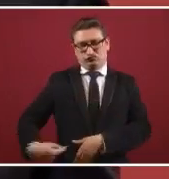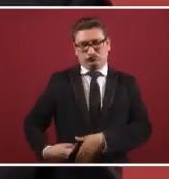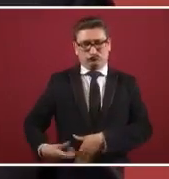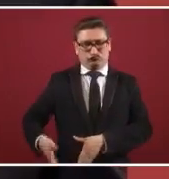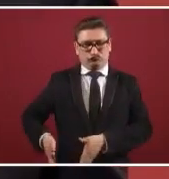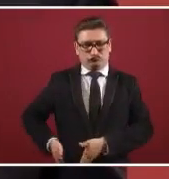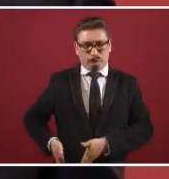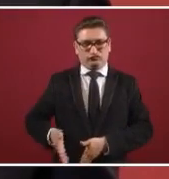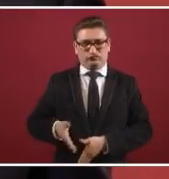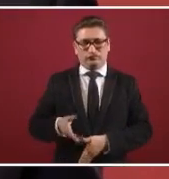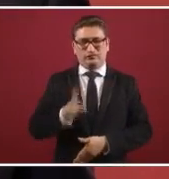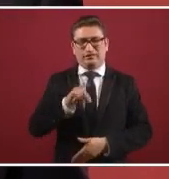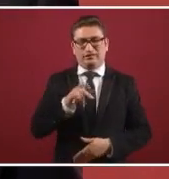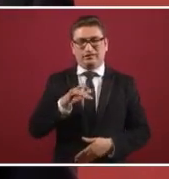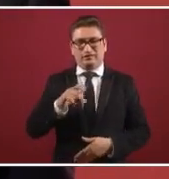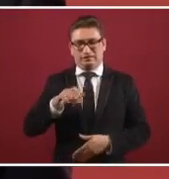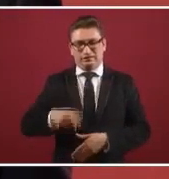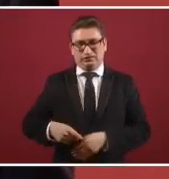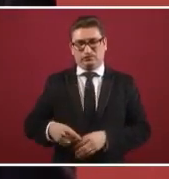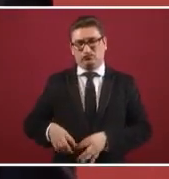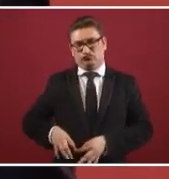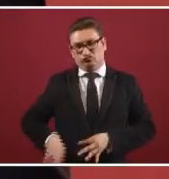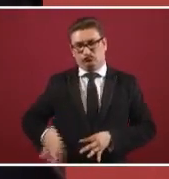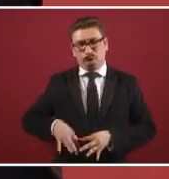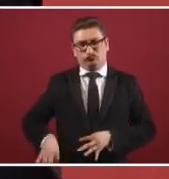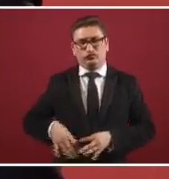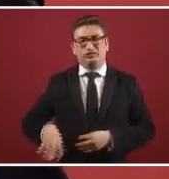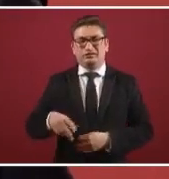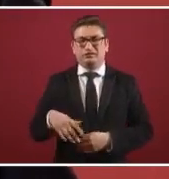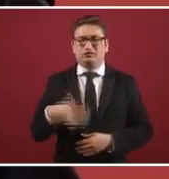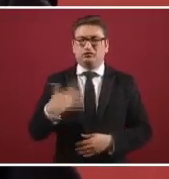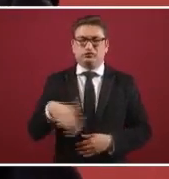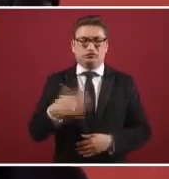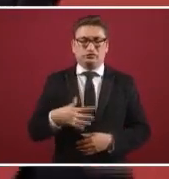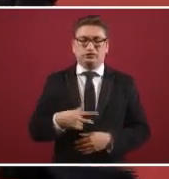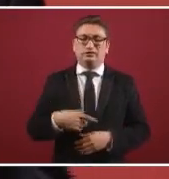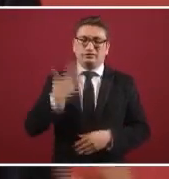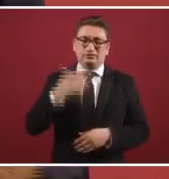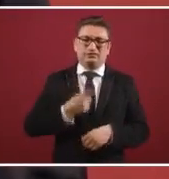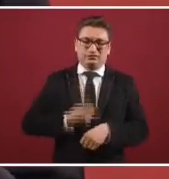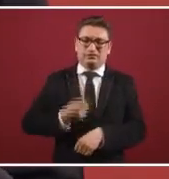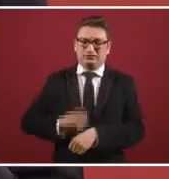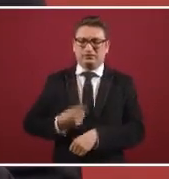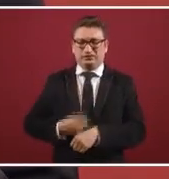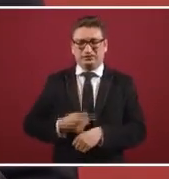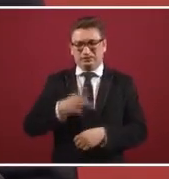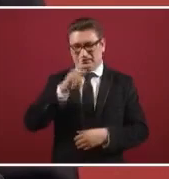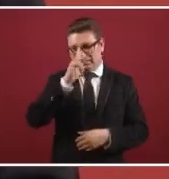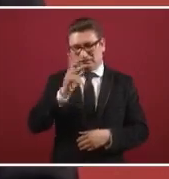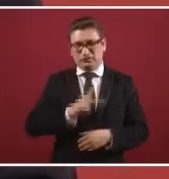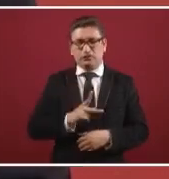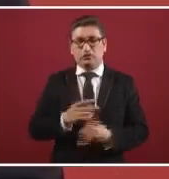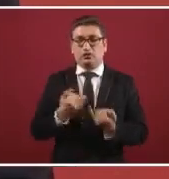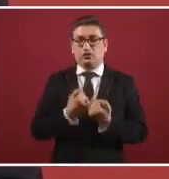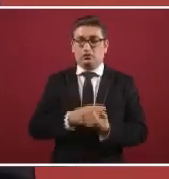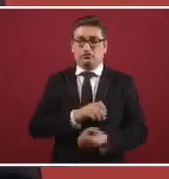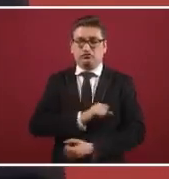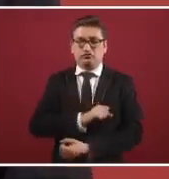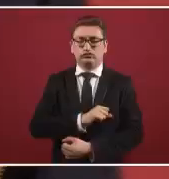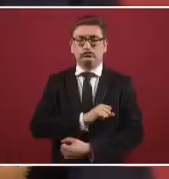la hemodiálisis, o sea, que son enfermedades nuevas, o sea, hipertensión,